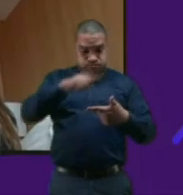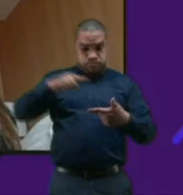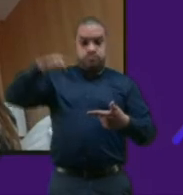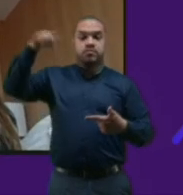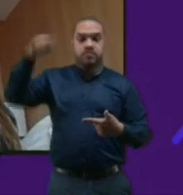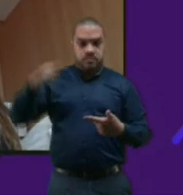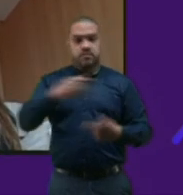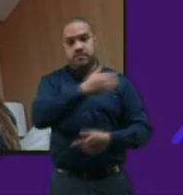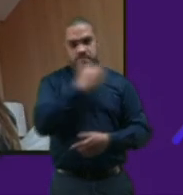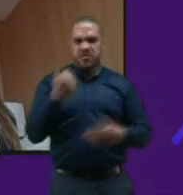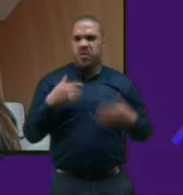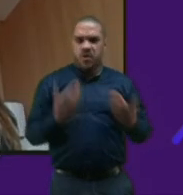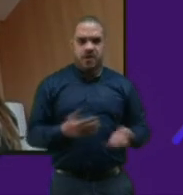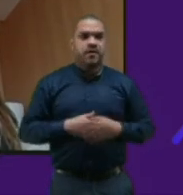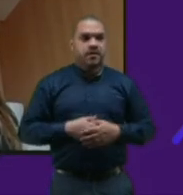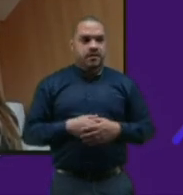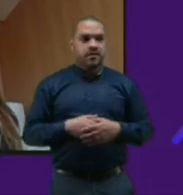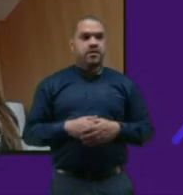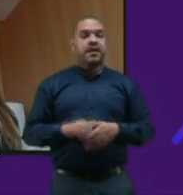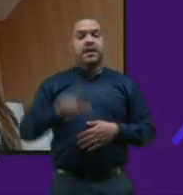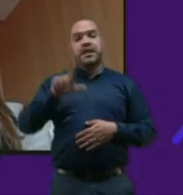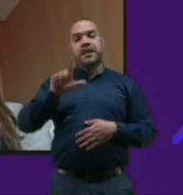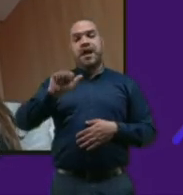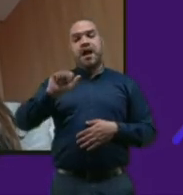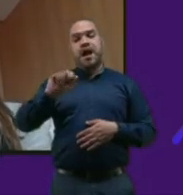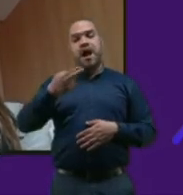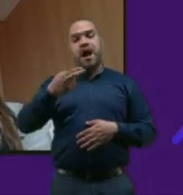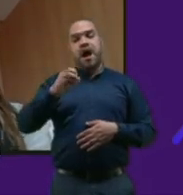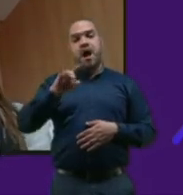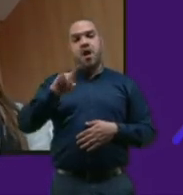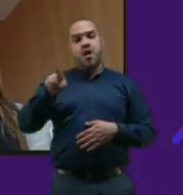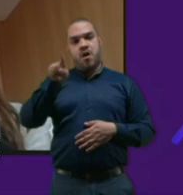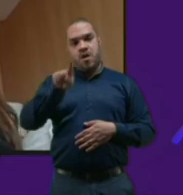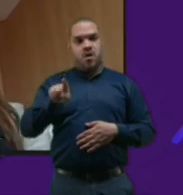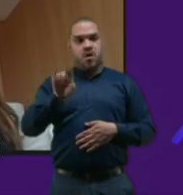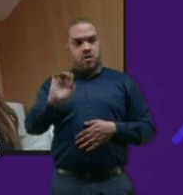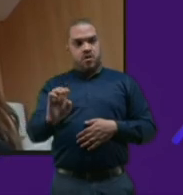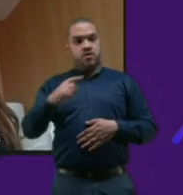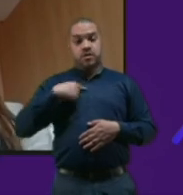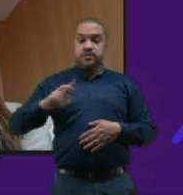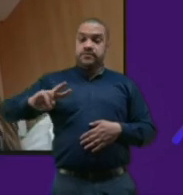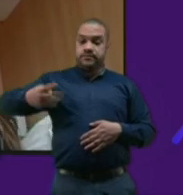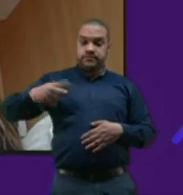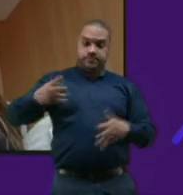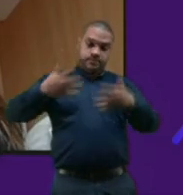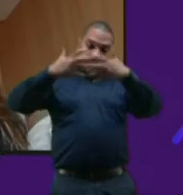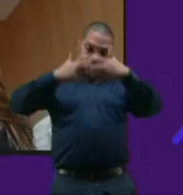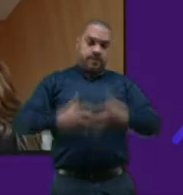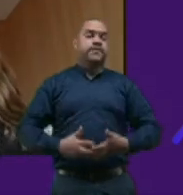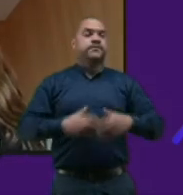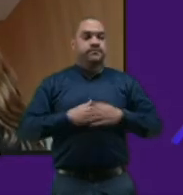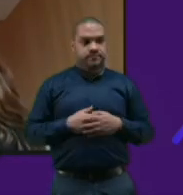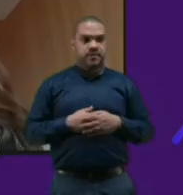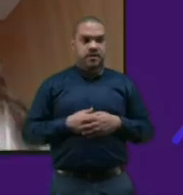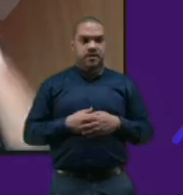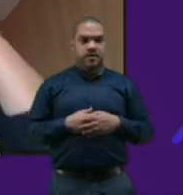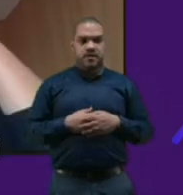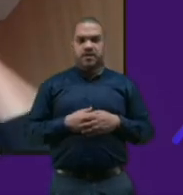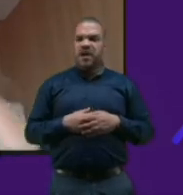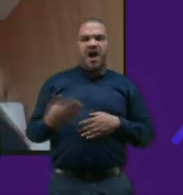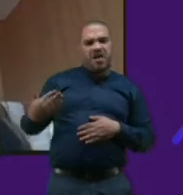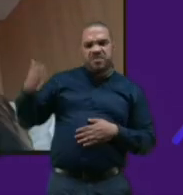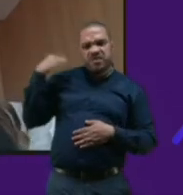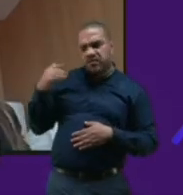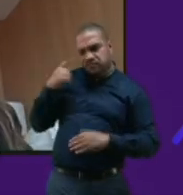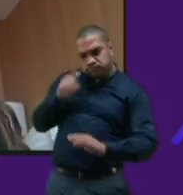Justo antes de emprender con la house, como comenté, este es mi segundo emprendimiento, habíamos hecho un fondo de desarrollo e